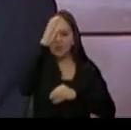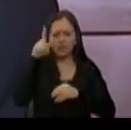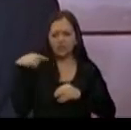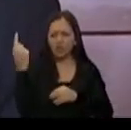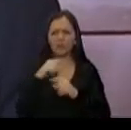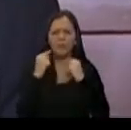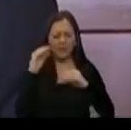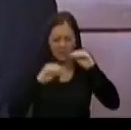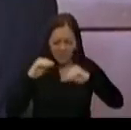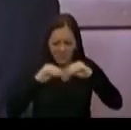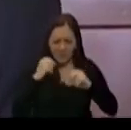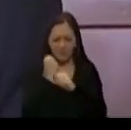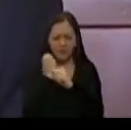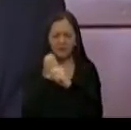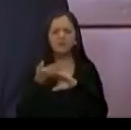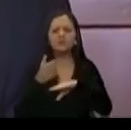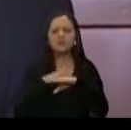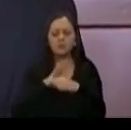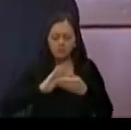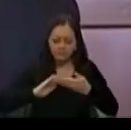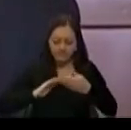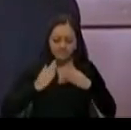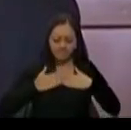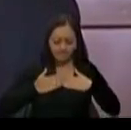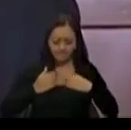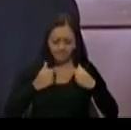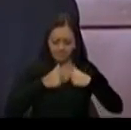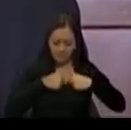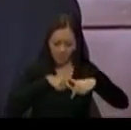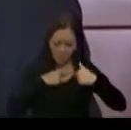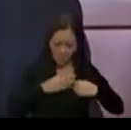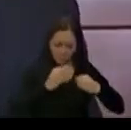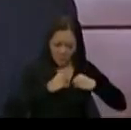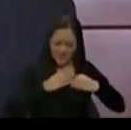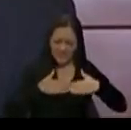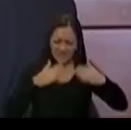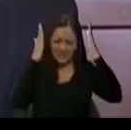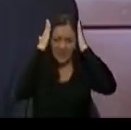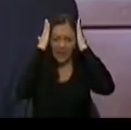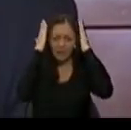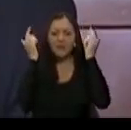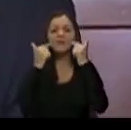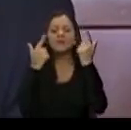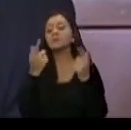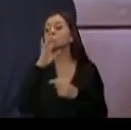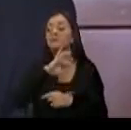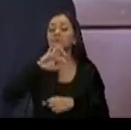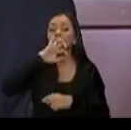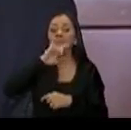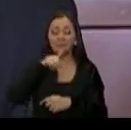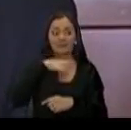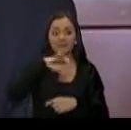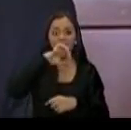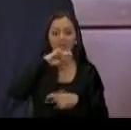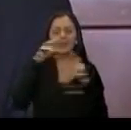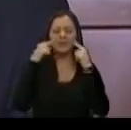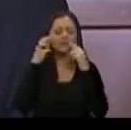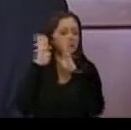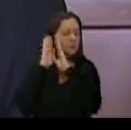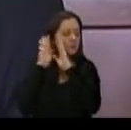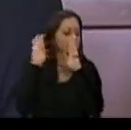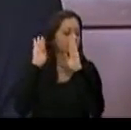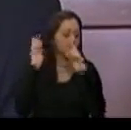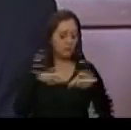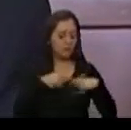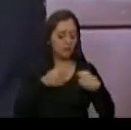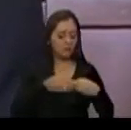esto de la Divina Misericordia y ponernos en el corazón lo que decía el señor Cardenal, con los oídos y el corazón bien